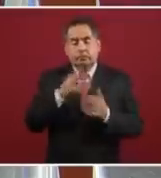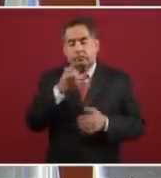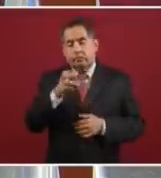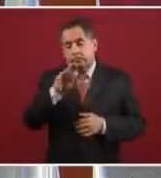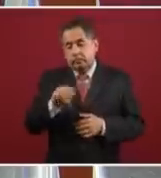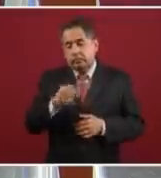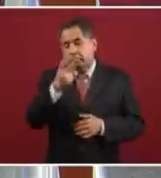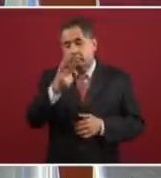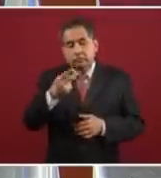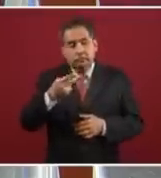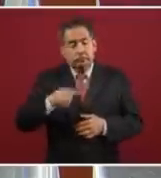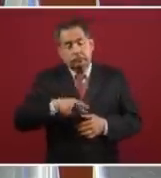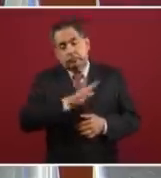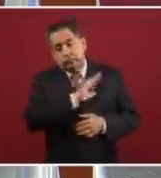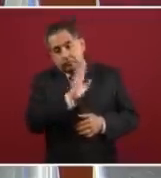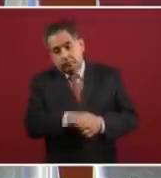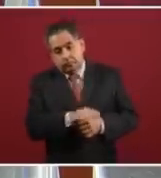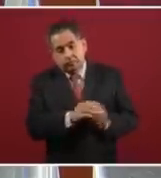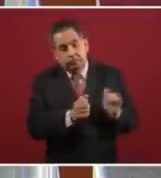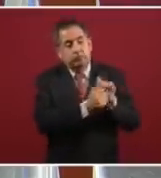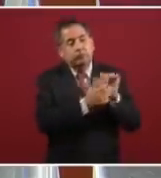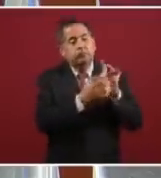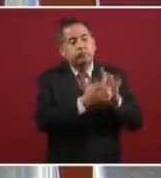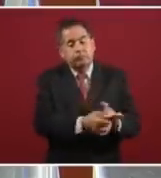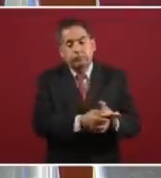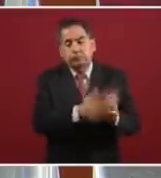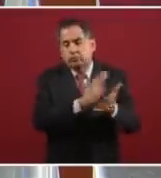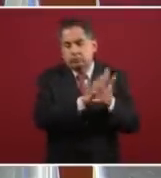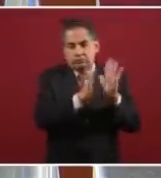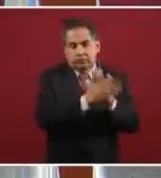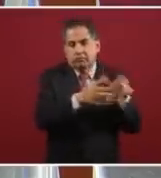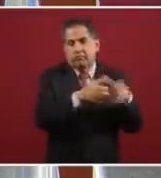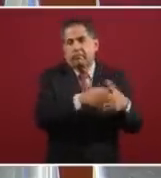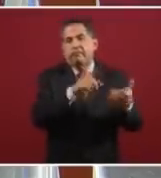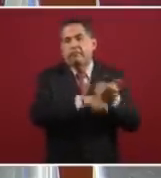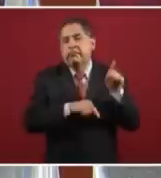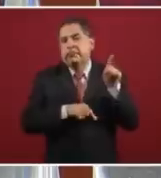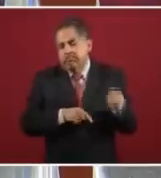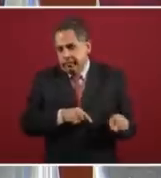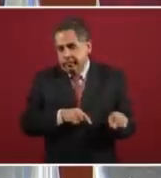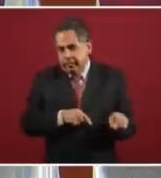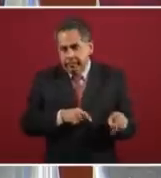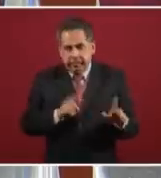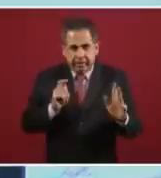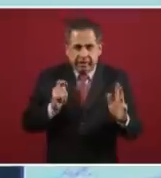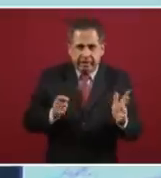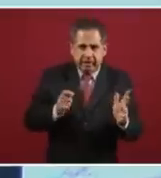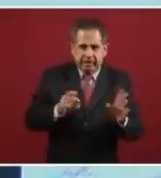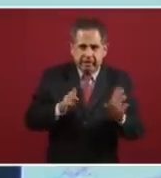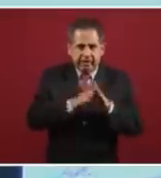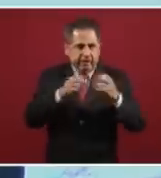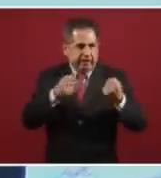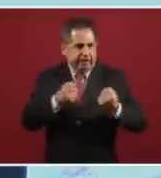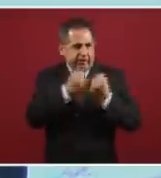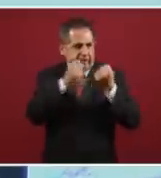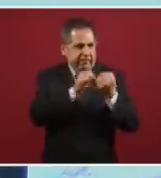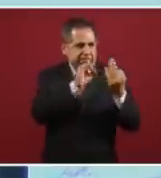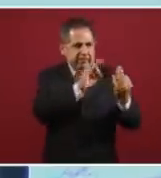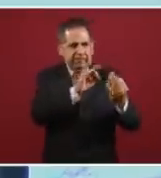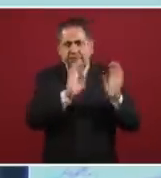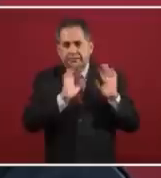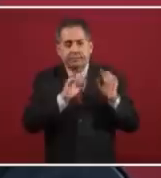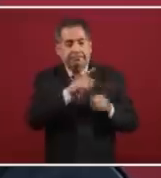148.392 fallecidos vinculados a delincuencia organizada, es decir, en enfrentamientos entre